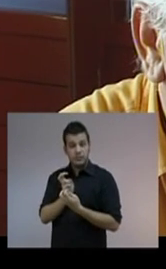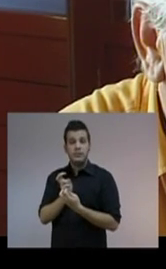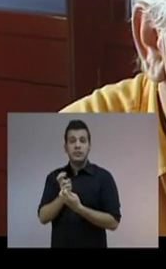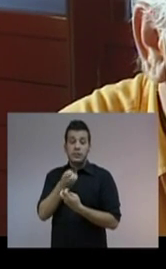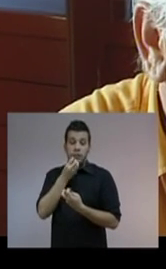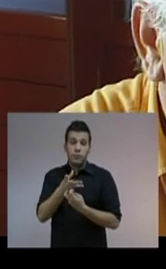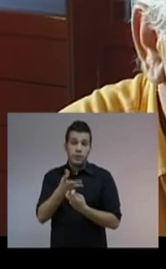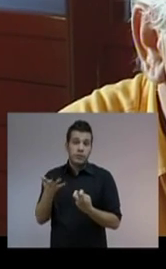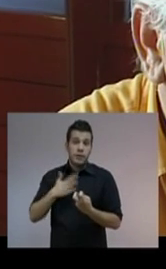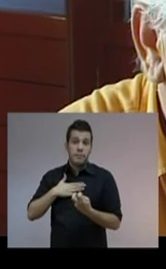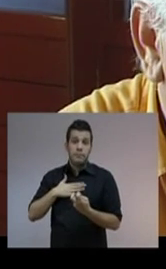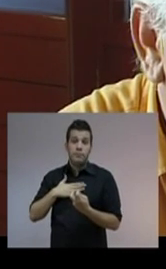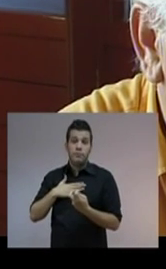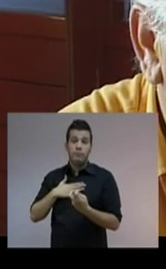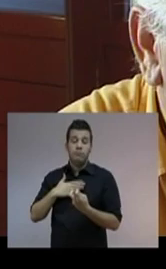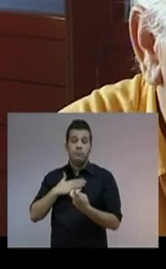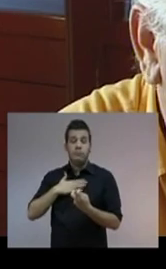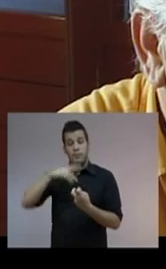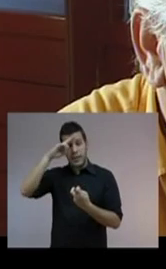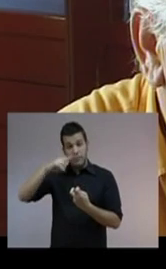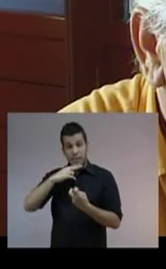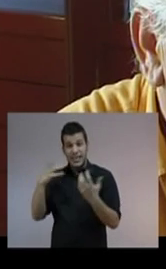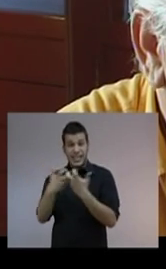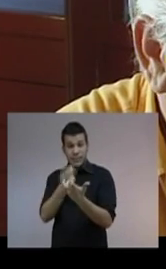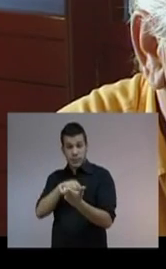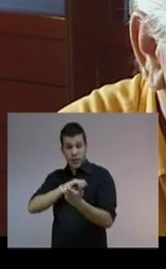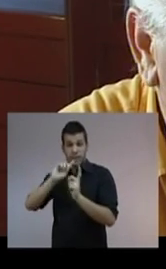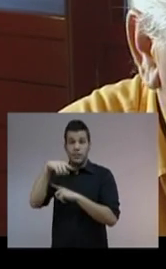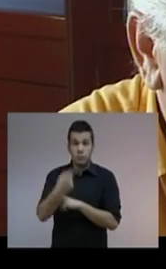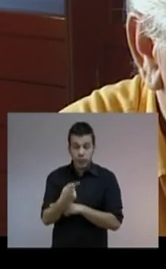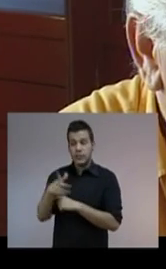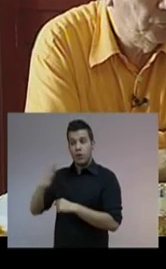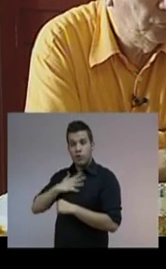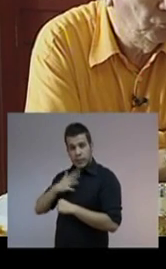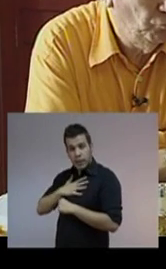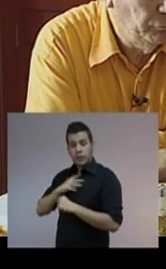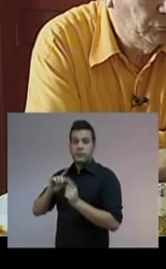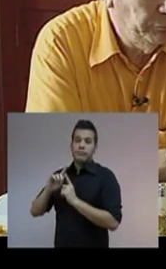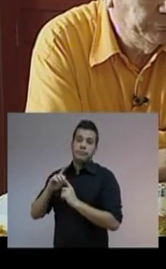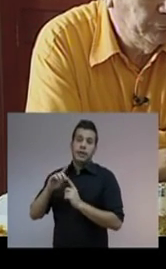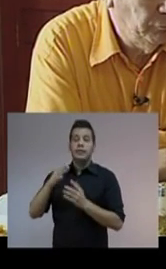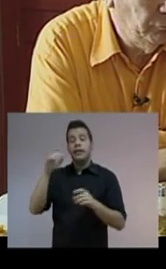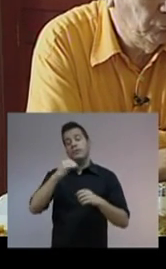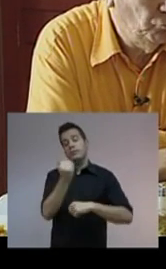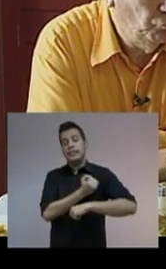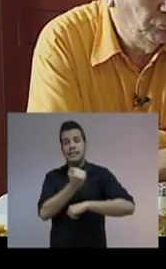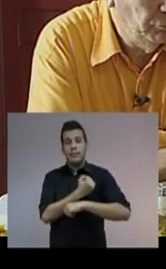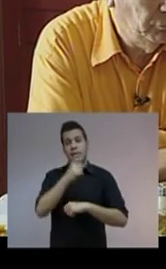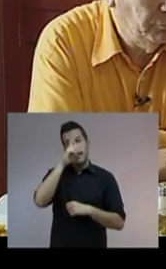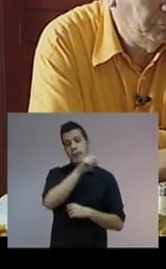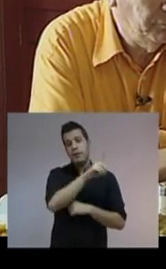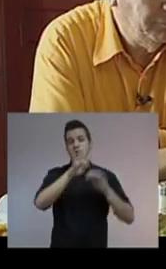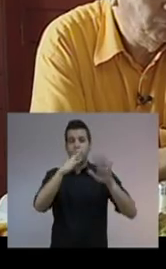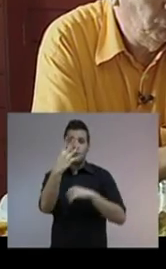bueno, y mi padre lo cogió después de la Guerra Española, el 41, diciembre del 41. Pues Juanito, tiene todo una pinta realmente